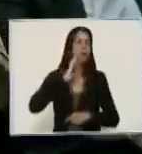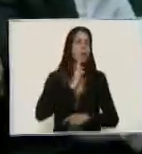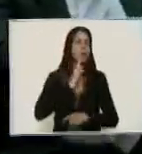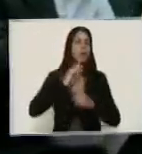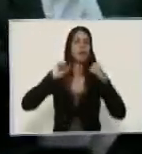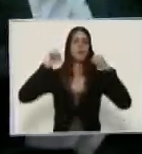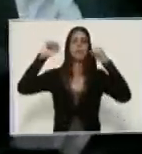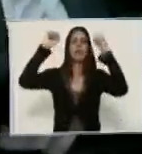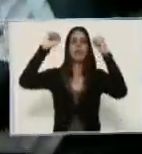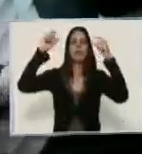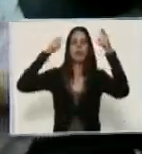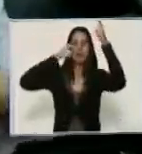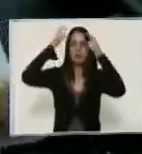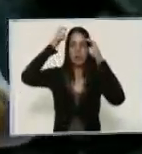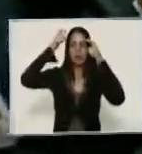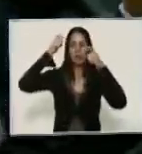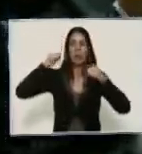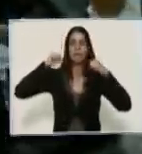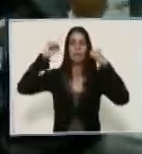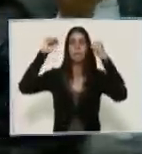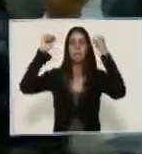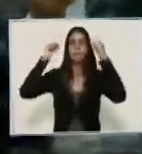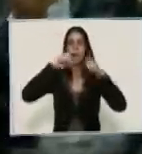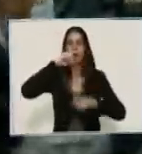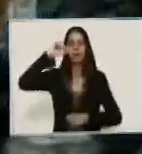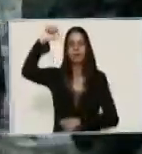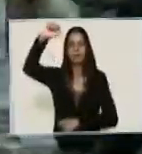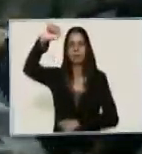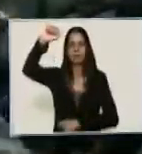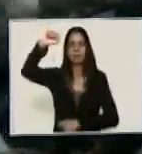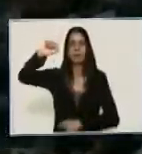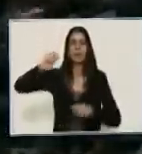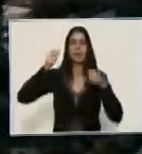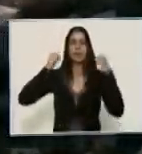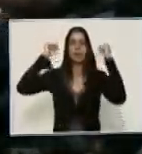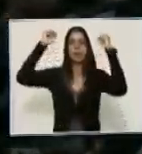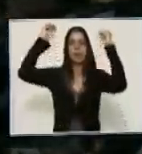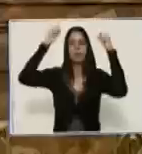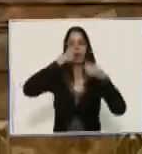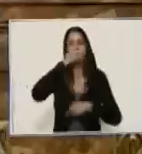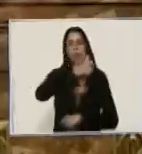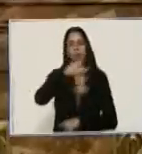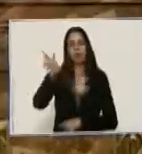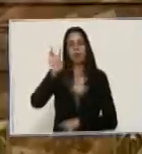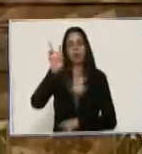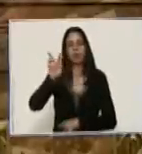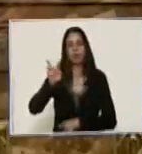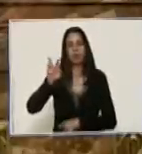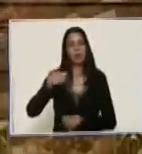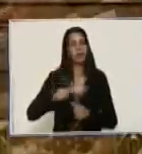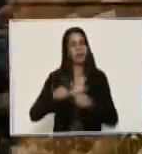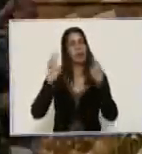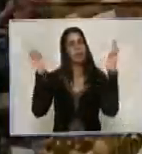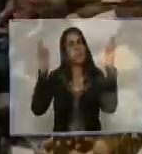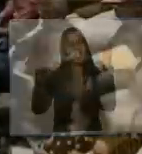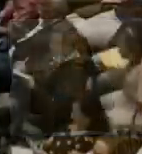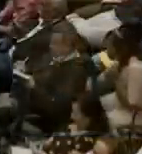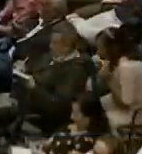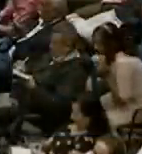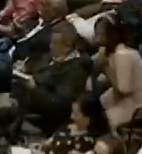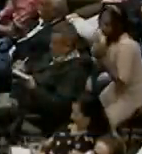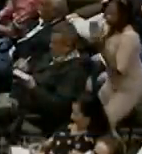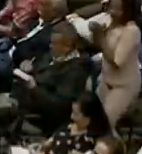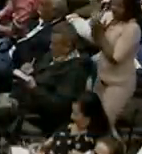viva Chávez! ¡Que viva Nicolás Maduro! ¡Que viva el pueblo venezolano! ¡Hasta la victoria siempre! Escuchábamos